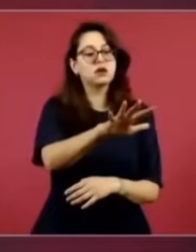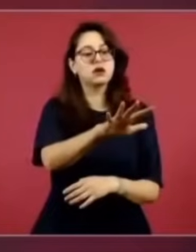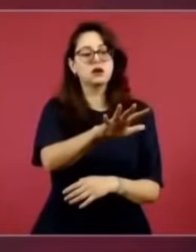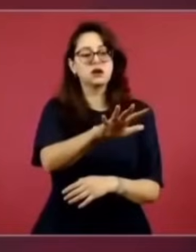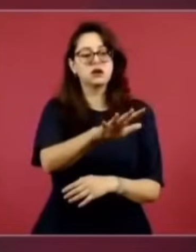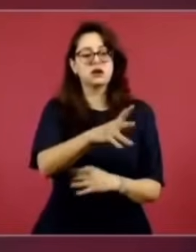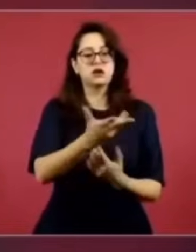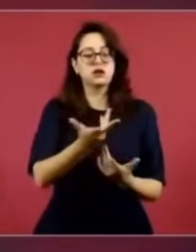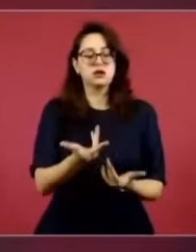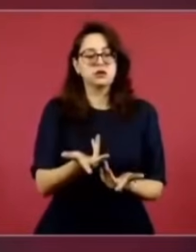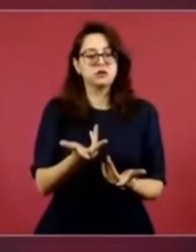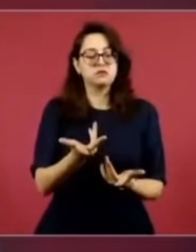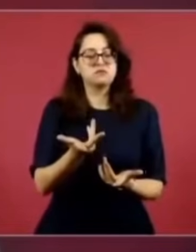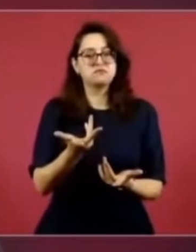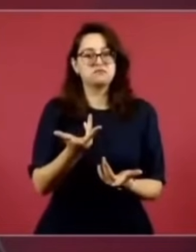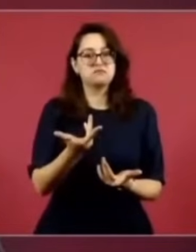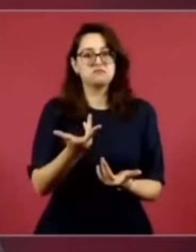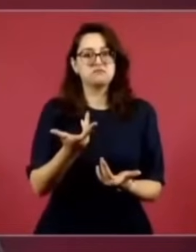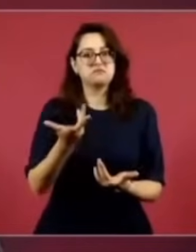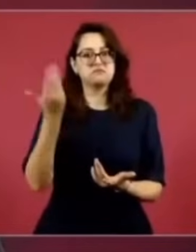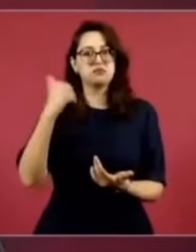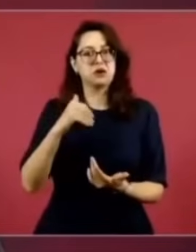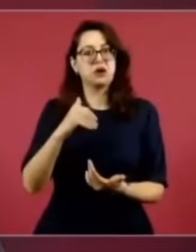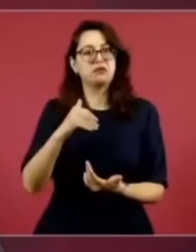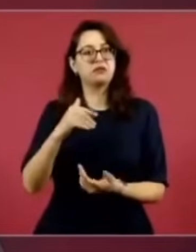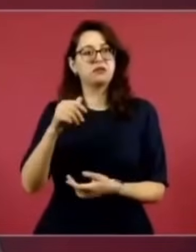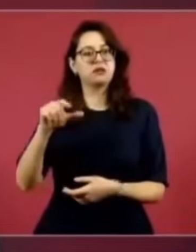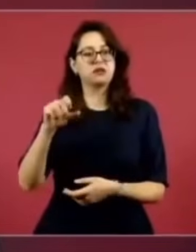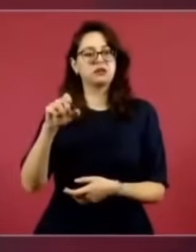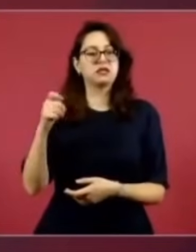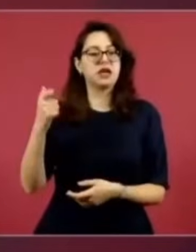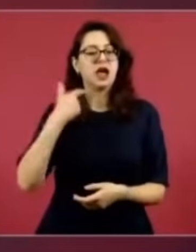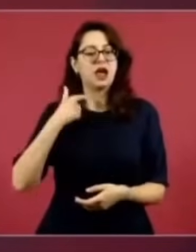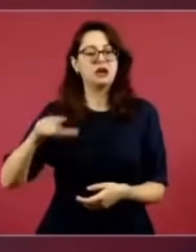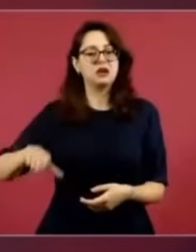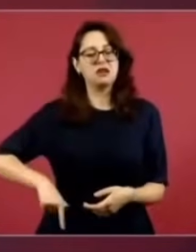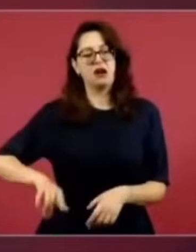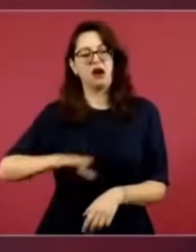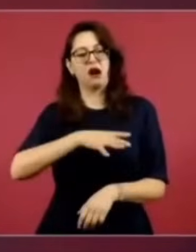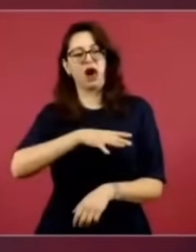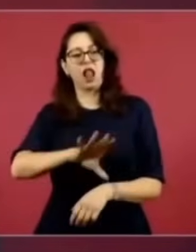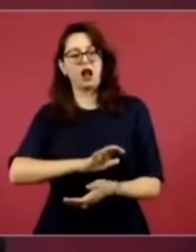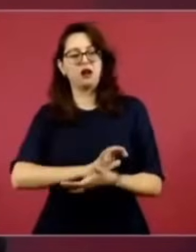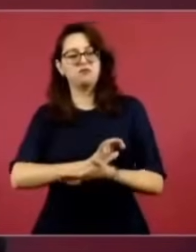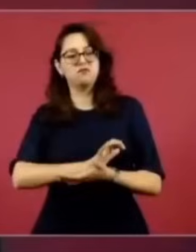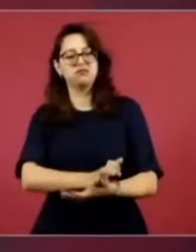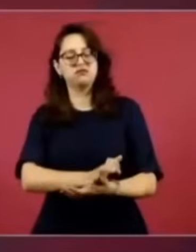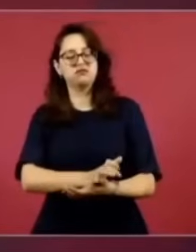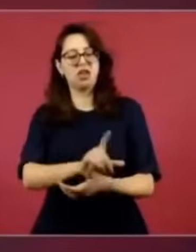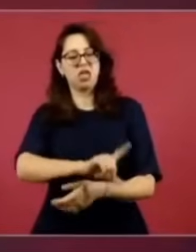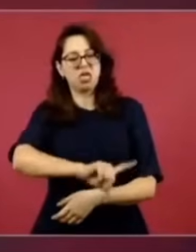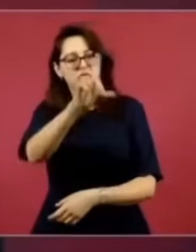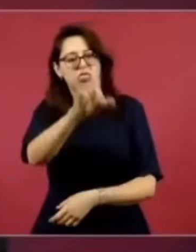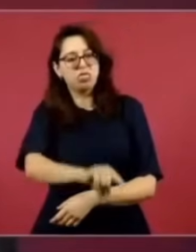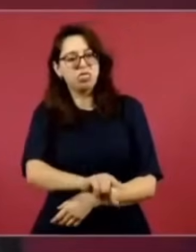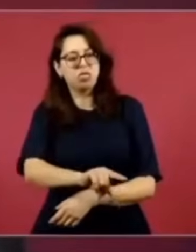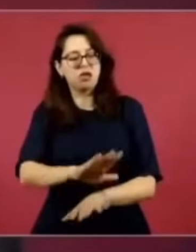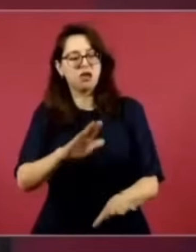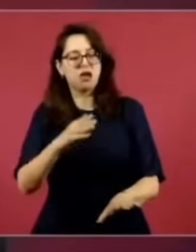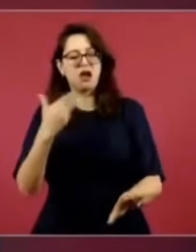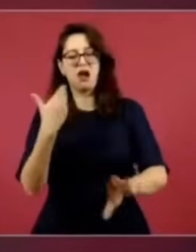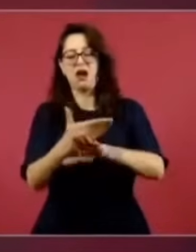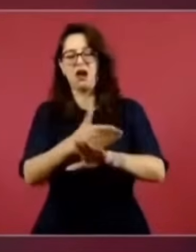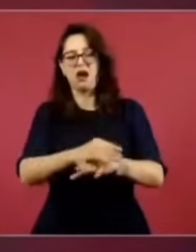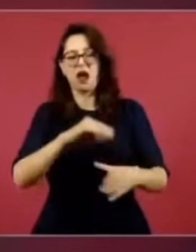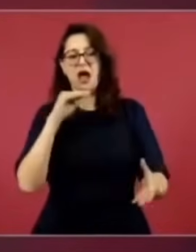que eran marginados, humillados, no tomados en cuenta, no existían,